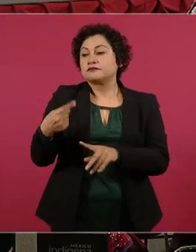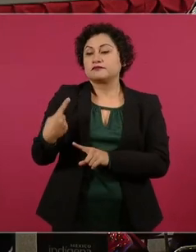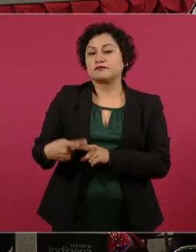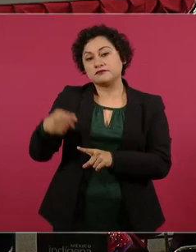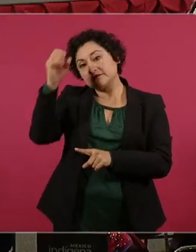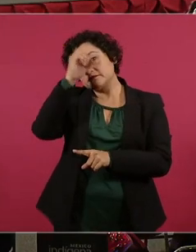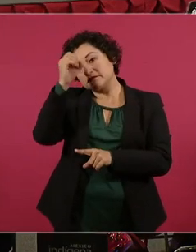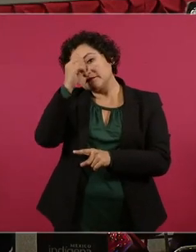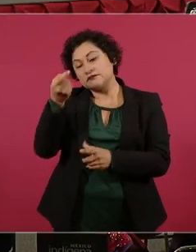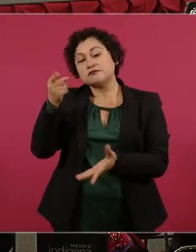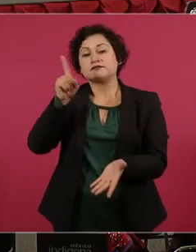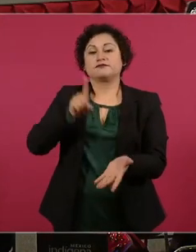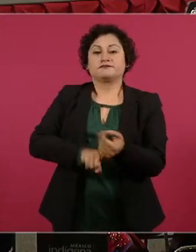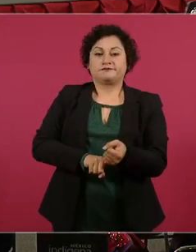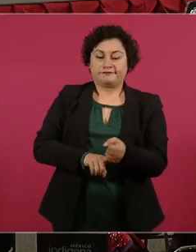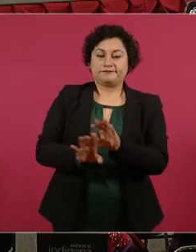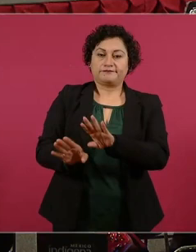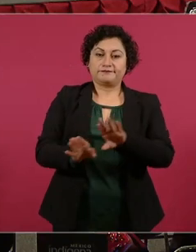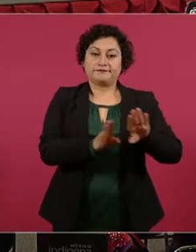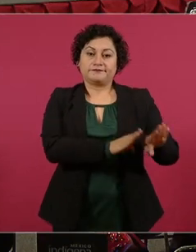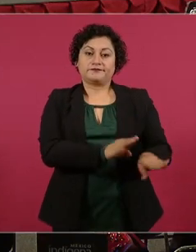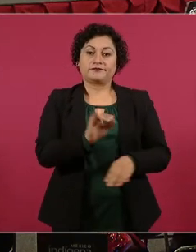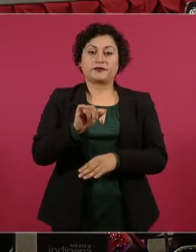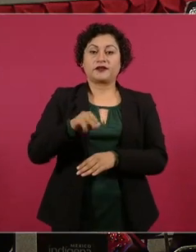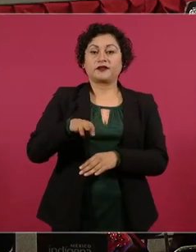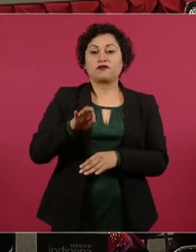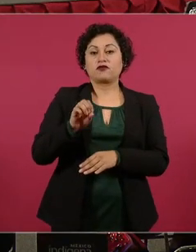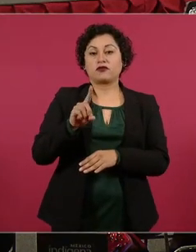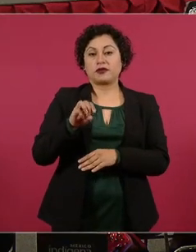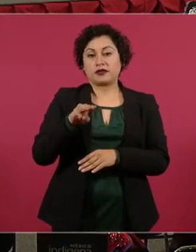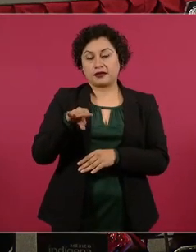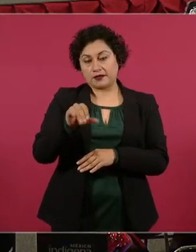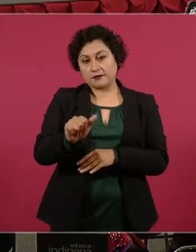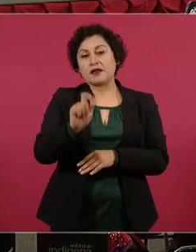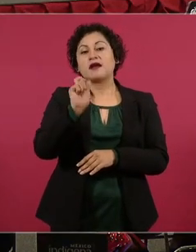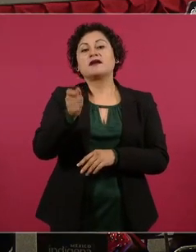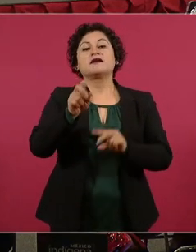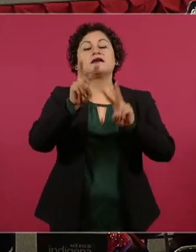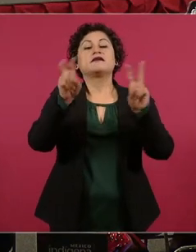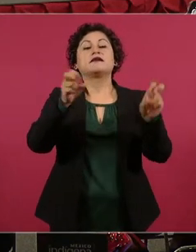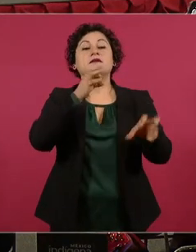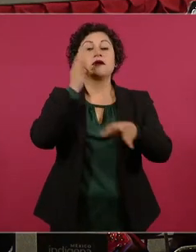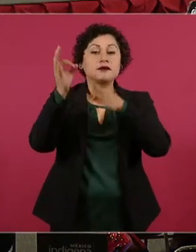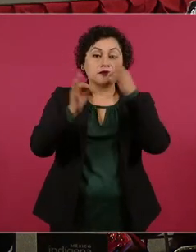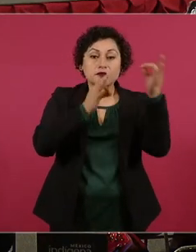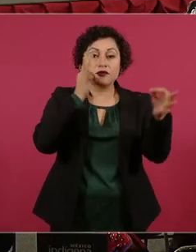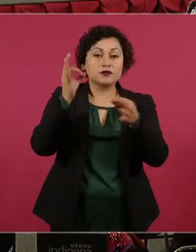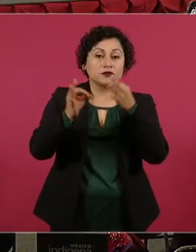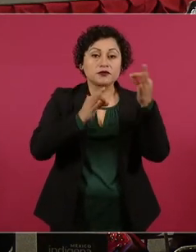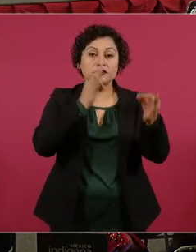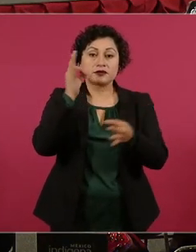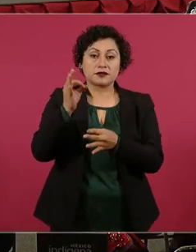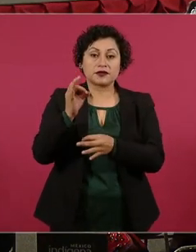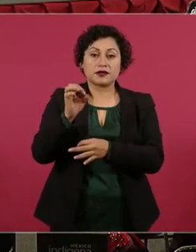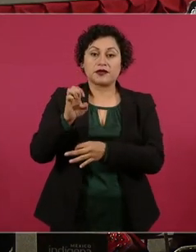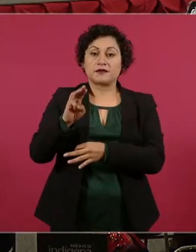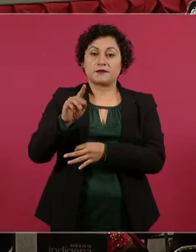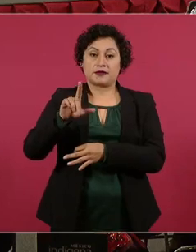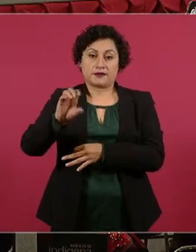de Infodemia acerca de las mentiras y noticias falsas sobre el caso de Emilio Lozoya.